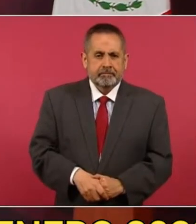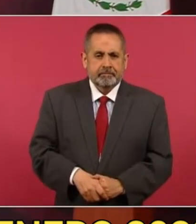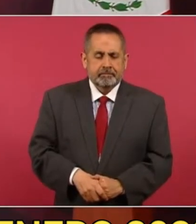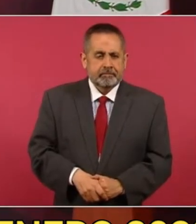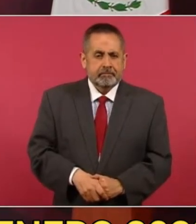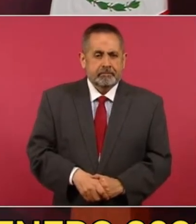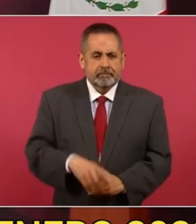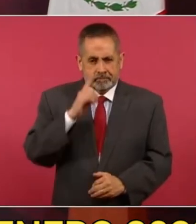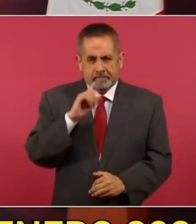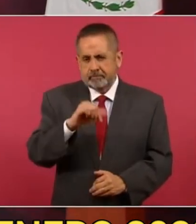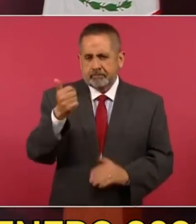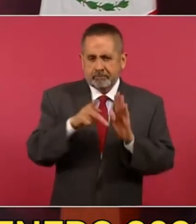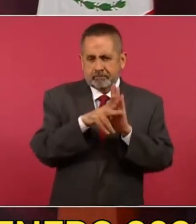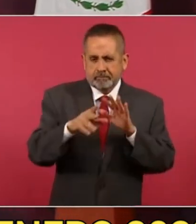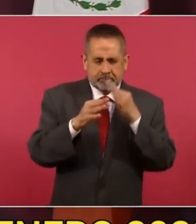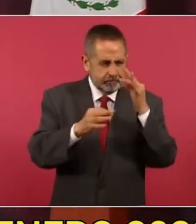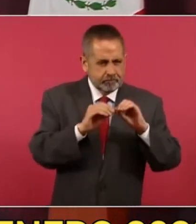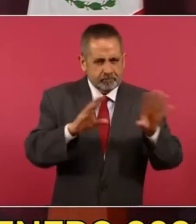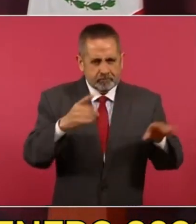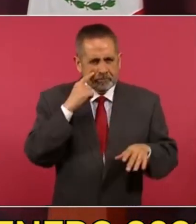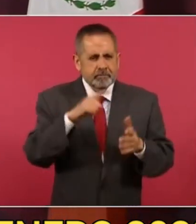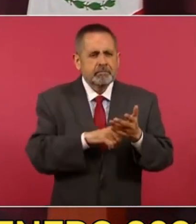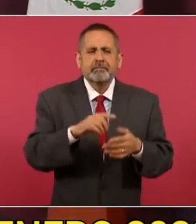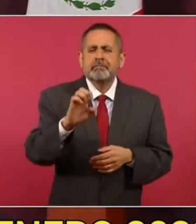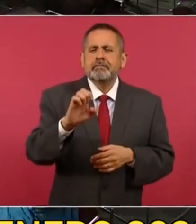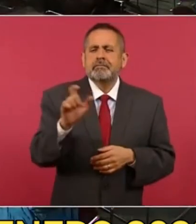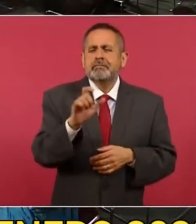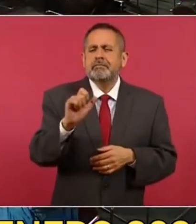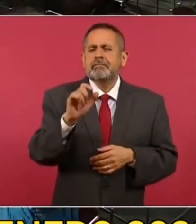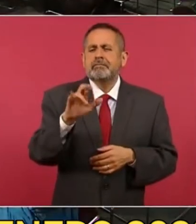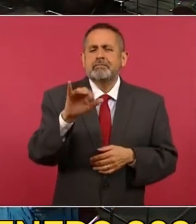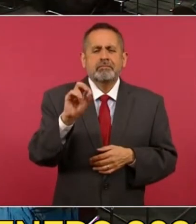Pero a ver, pon otros periódicos para ver si… Pon Excelsior.